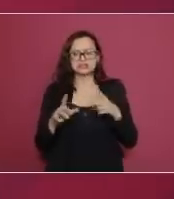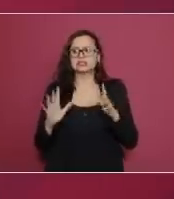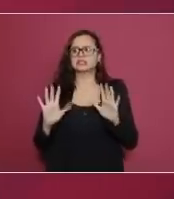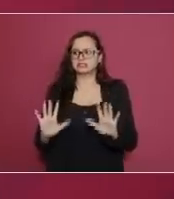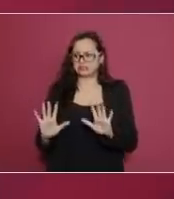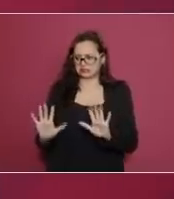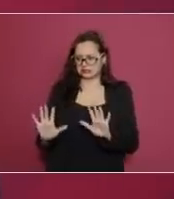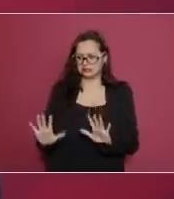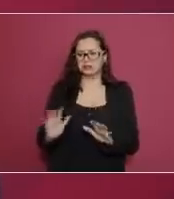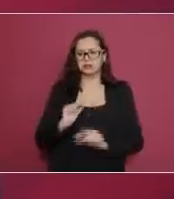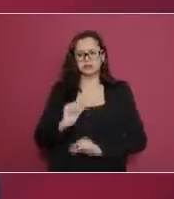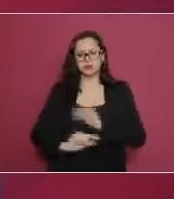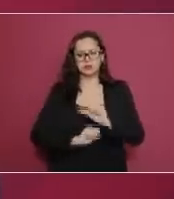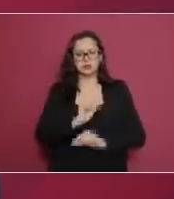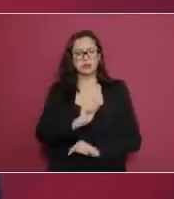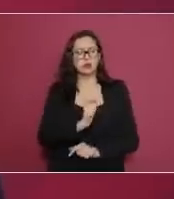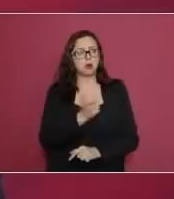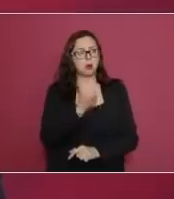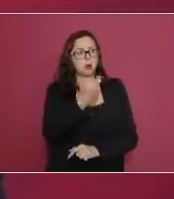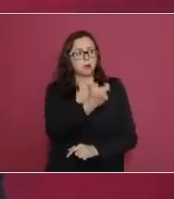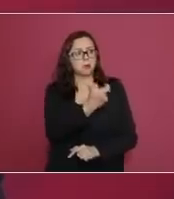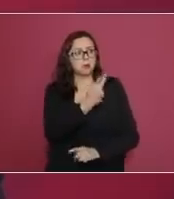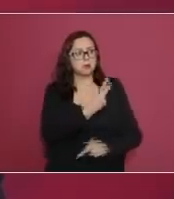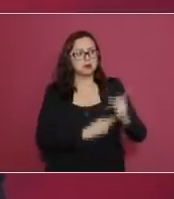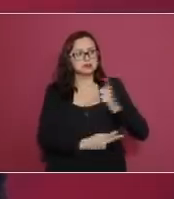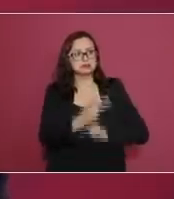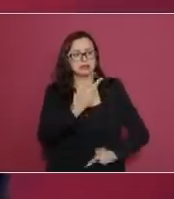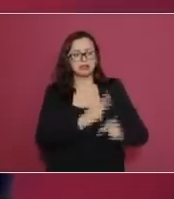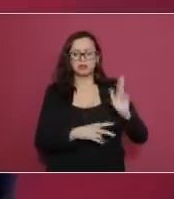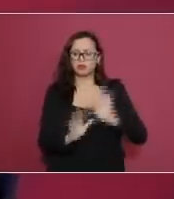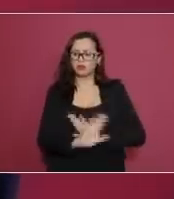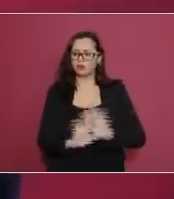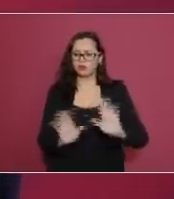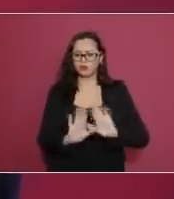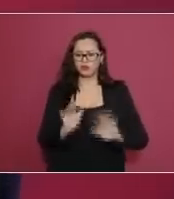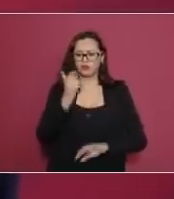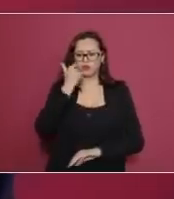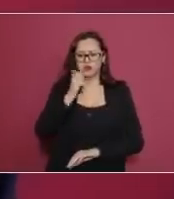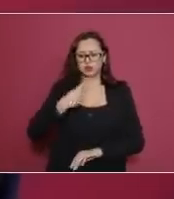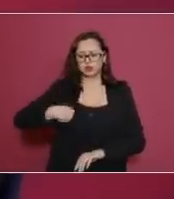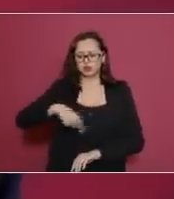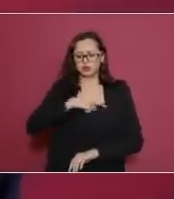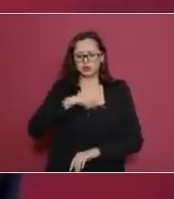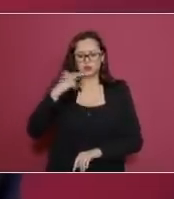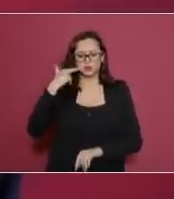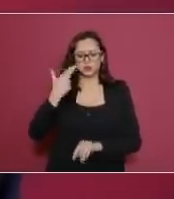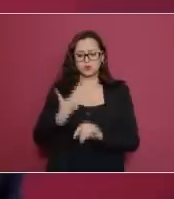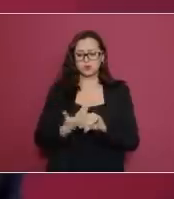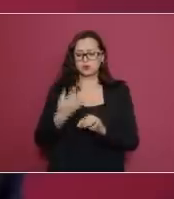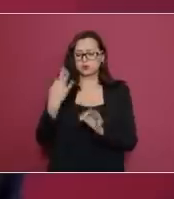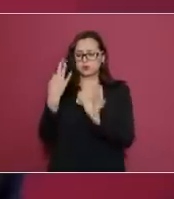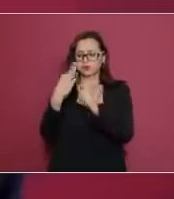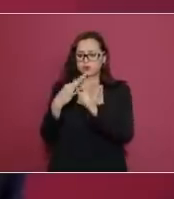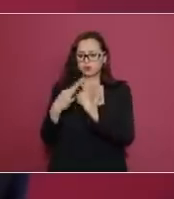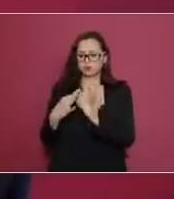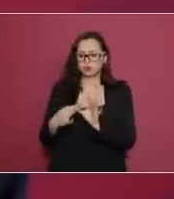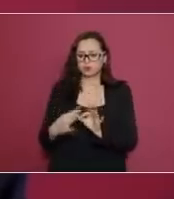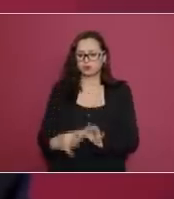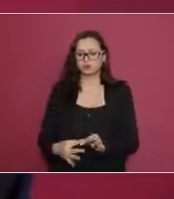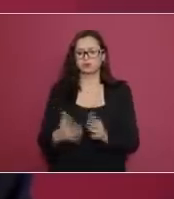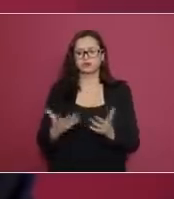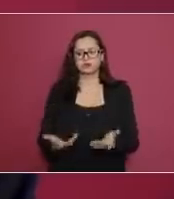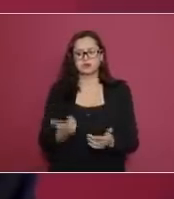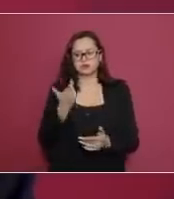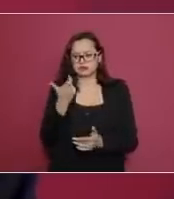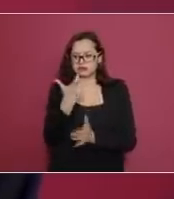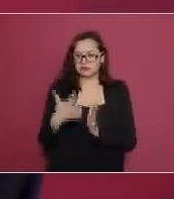endeudar al país, ¿no? Estamos actuando de manera responsable, pero todo lo que se ahorre por